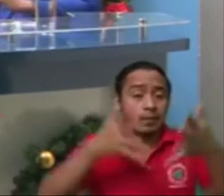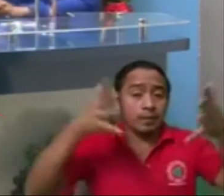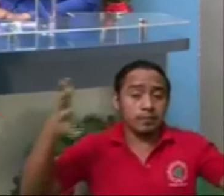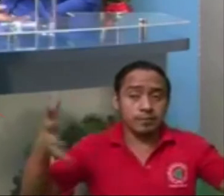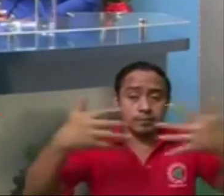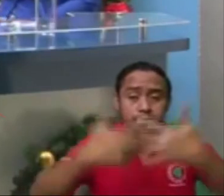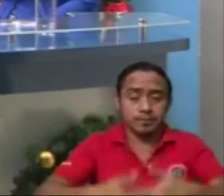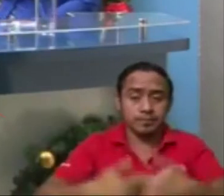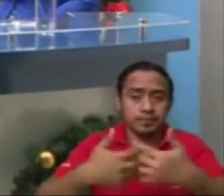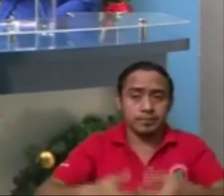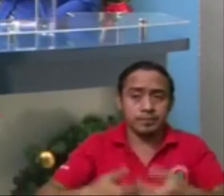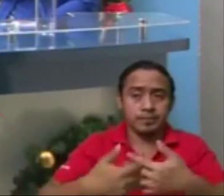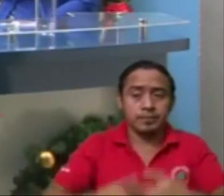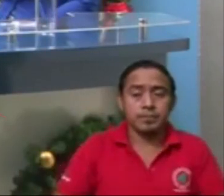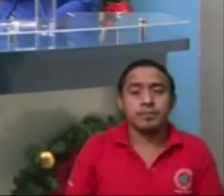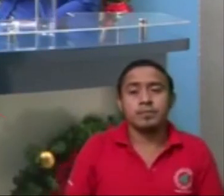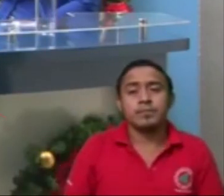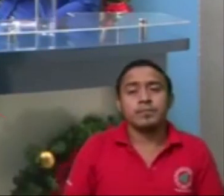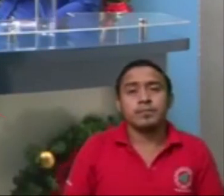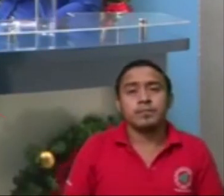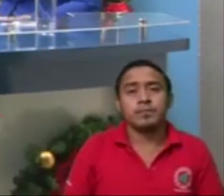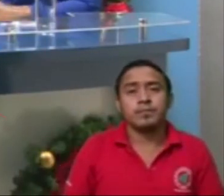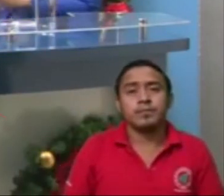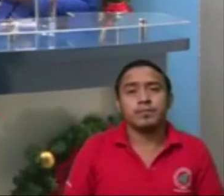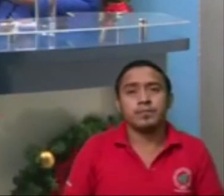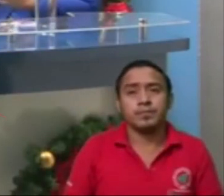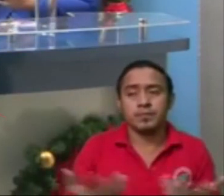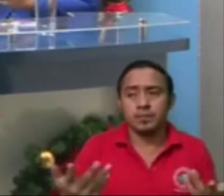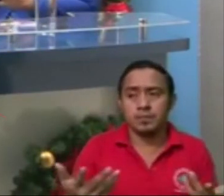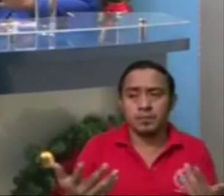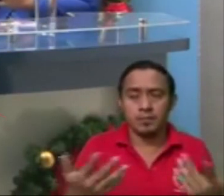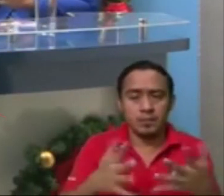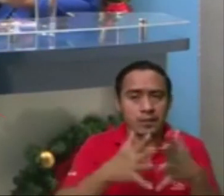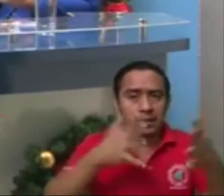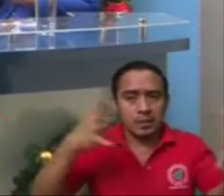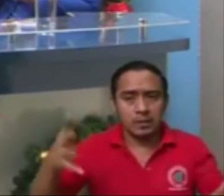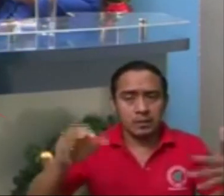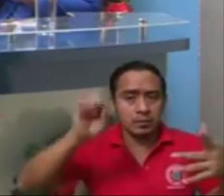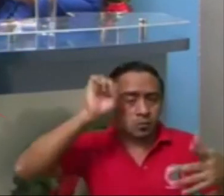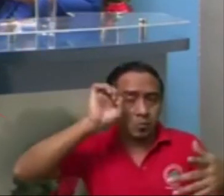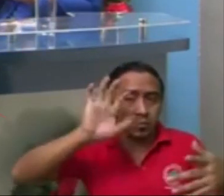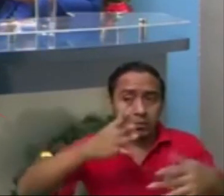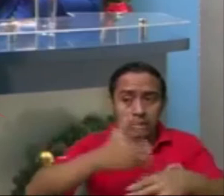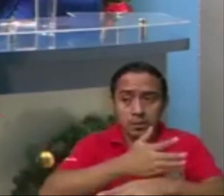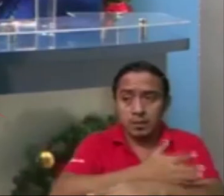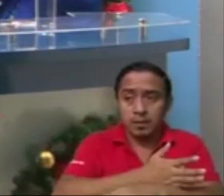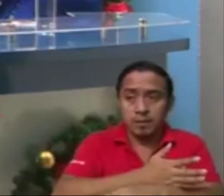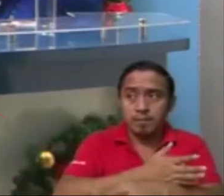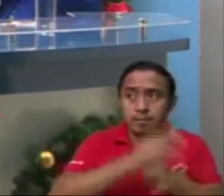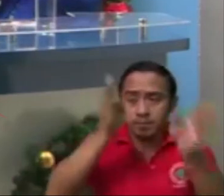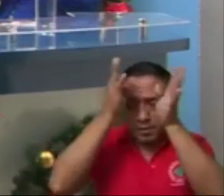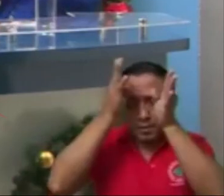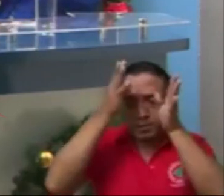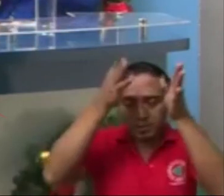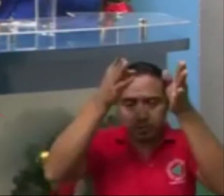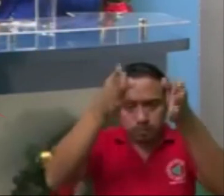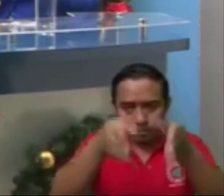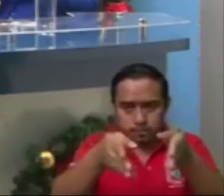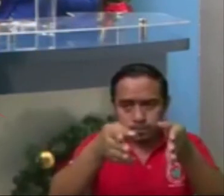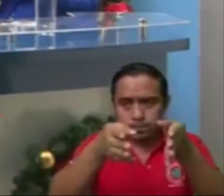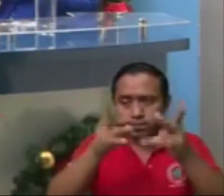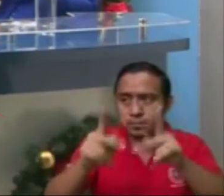empresas, los grandes atractivos turísticos que tal vez antes estaban más focalizados en el